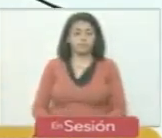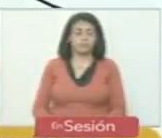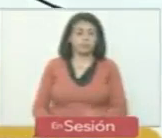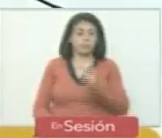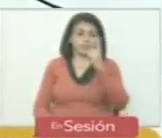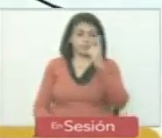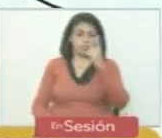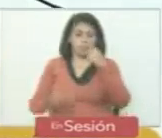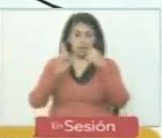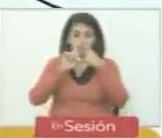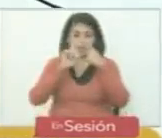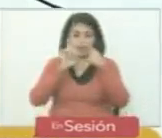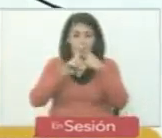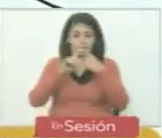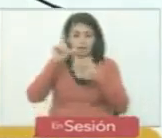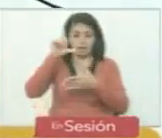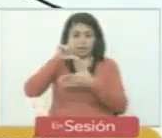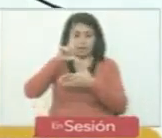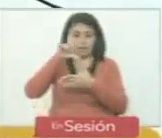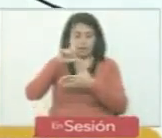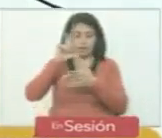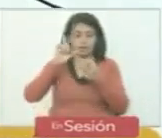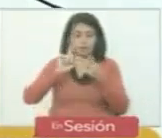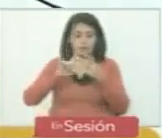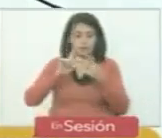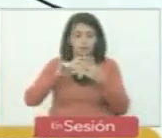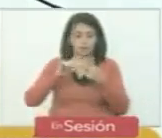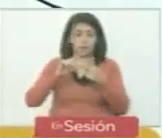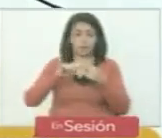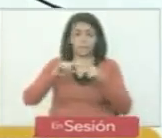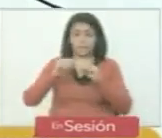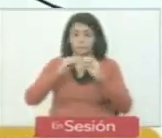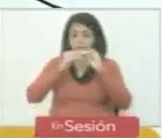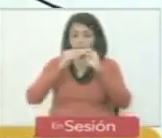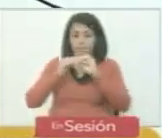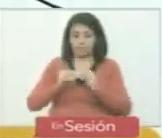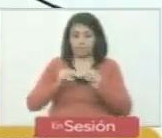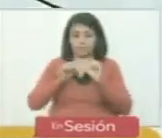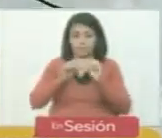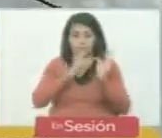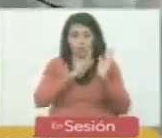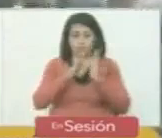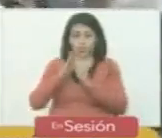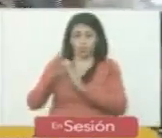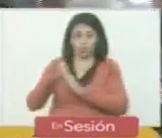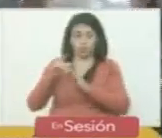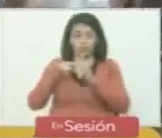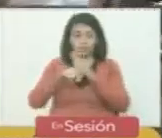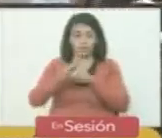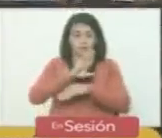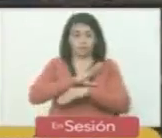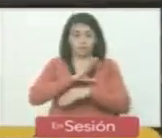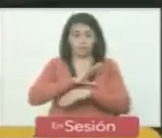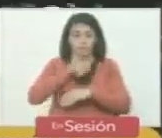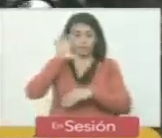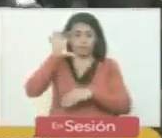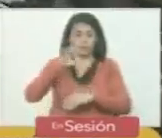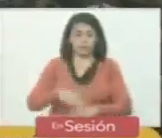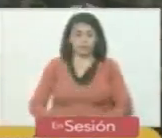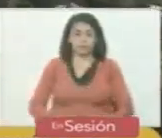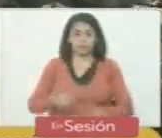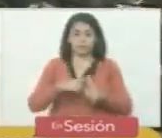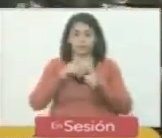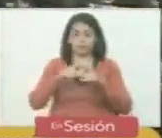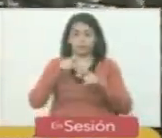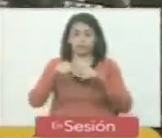primer lugar en Latinoamérica en cuanto al mantenimiento del orden interno del país. De manera